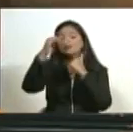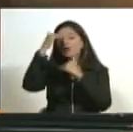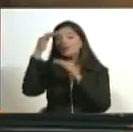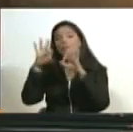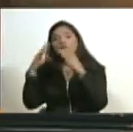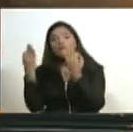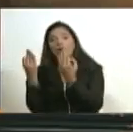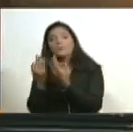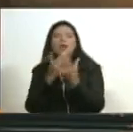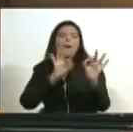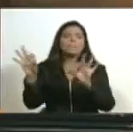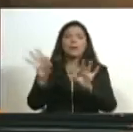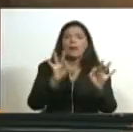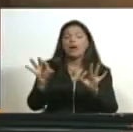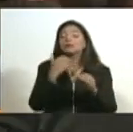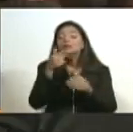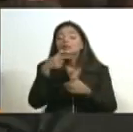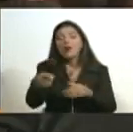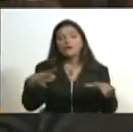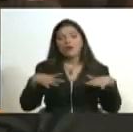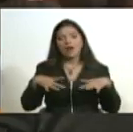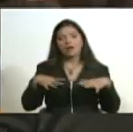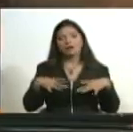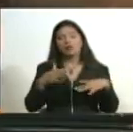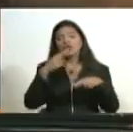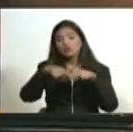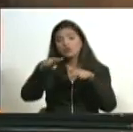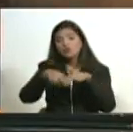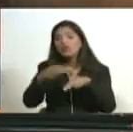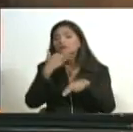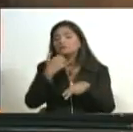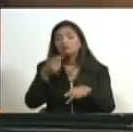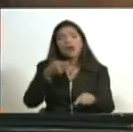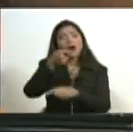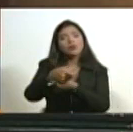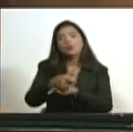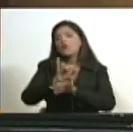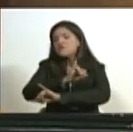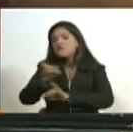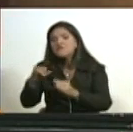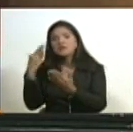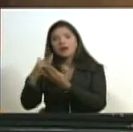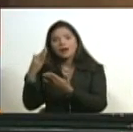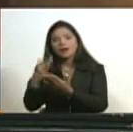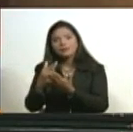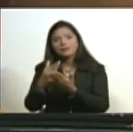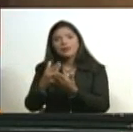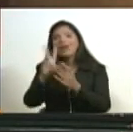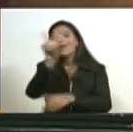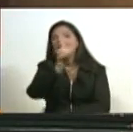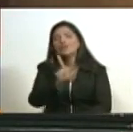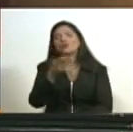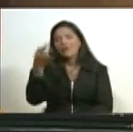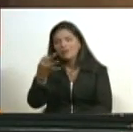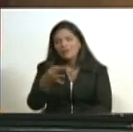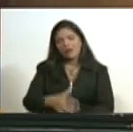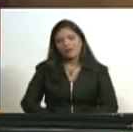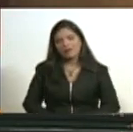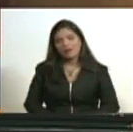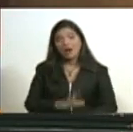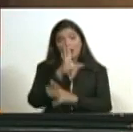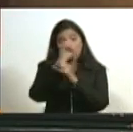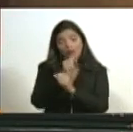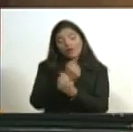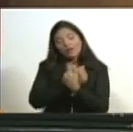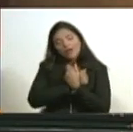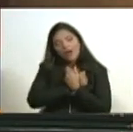familia, preparando las vacaciones de sus muchachos que ya se están graduando, que están saliendo de clase. Esa es la Venezuela profunda, que cree, que